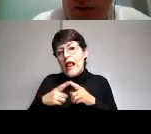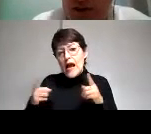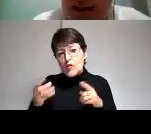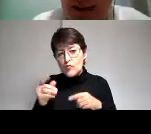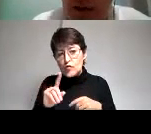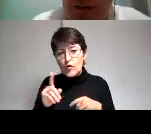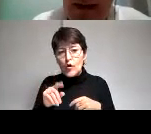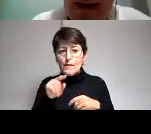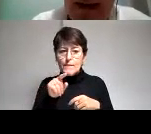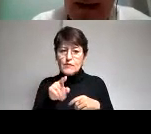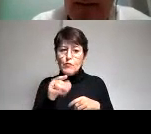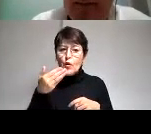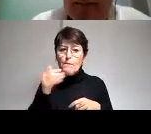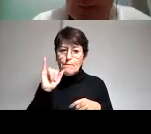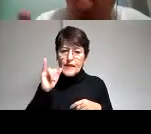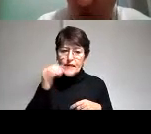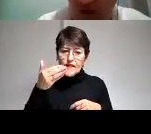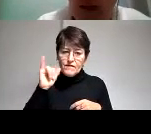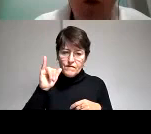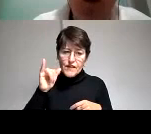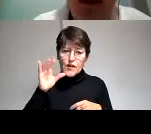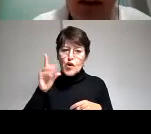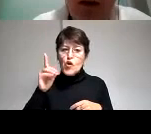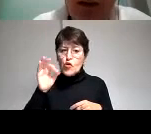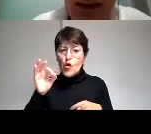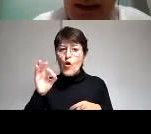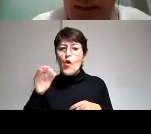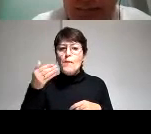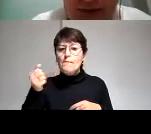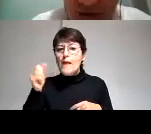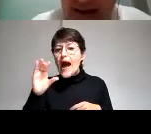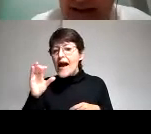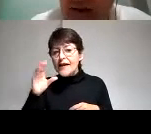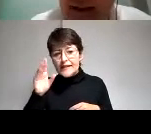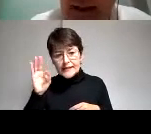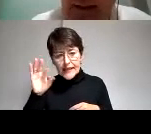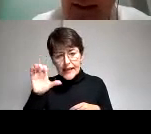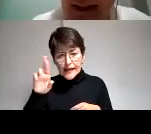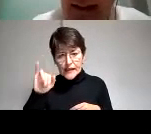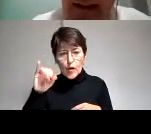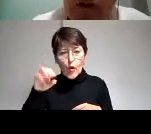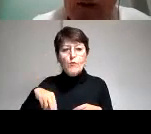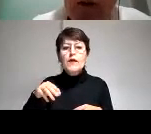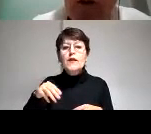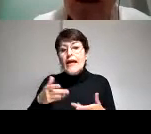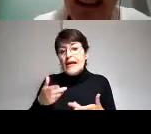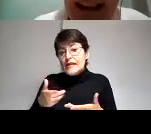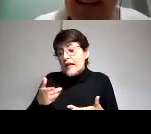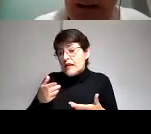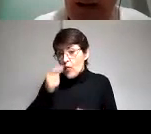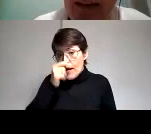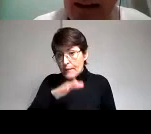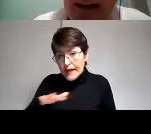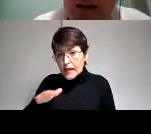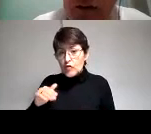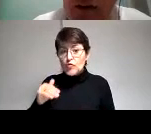los Bifidobacterium, todos ellos se encuentran en el tracto gastrointestinal de niños y adultos, degradan y